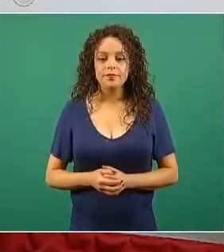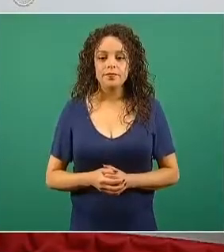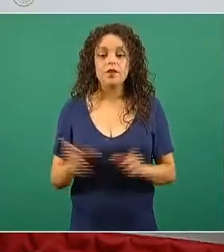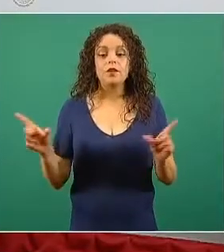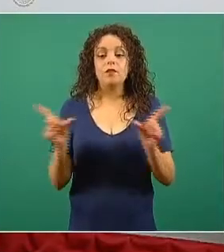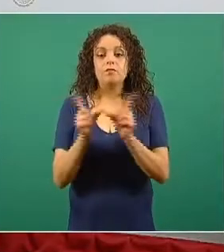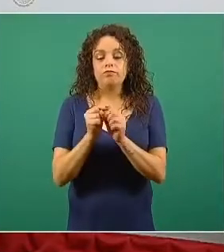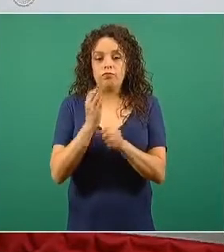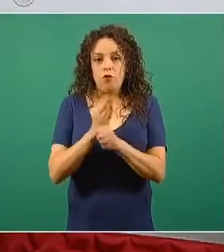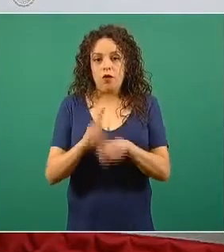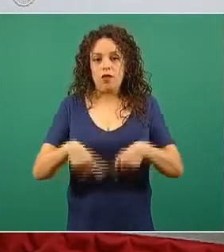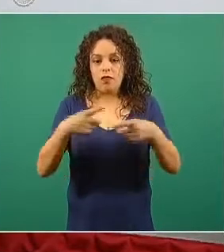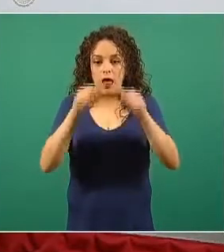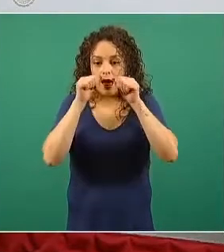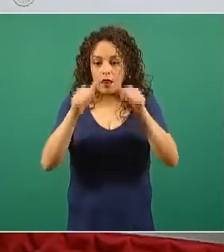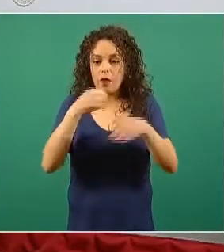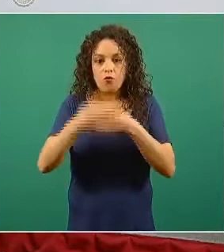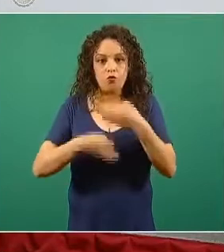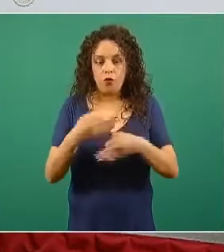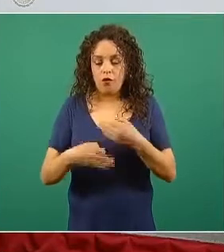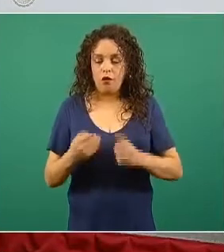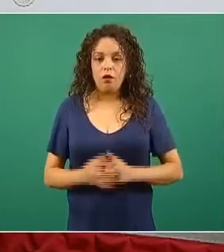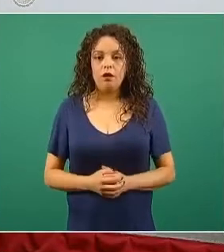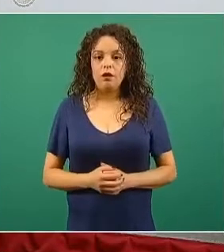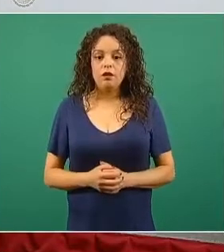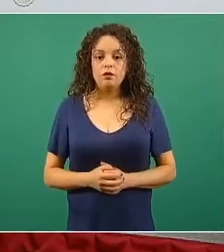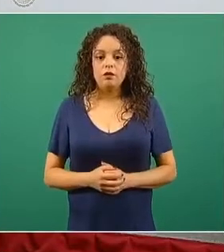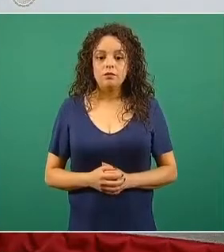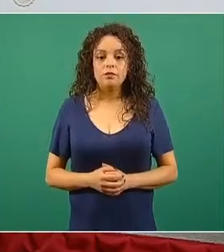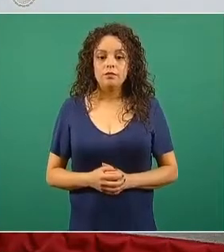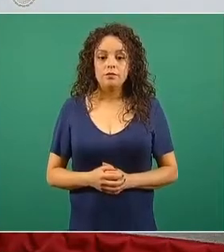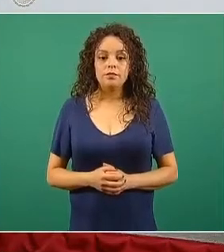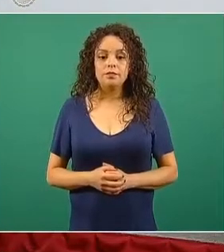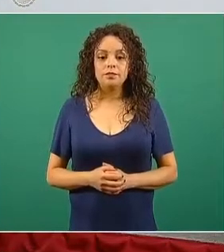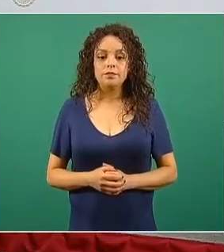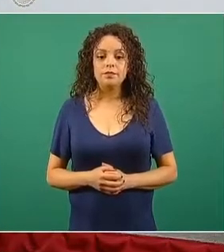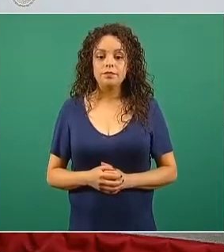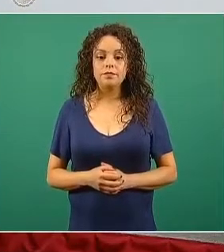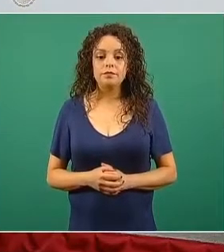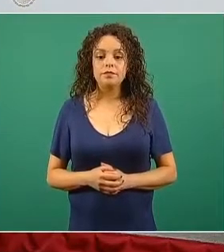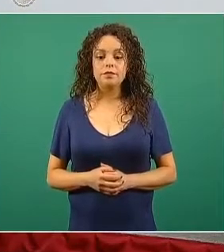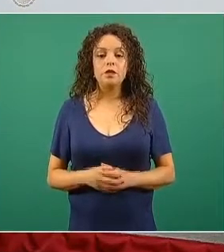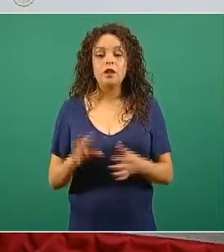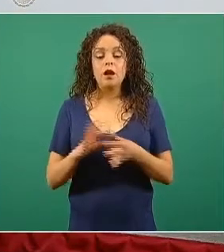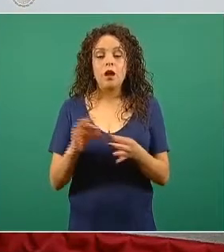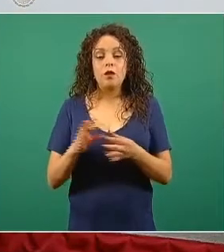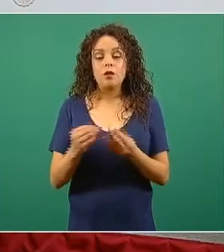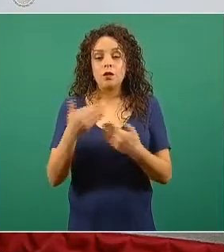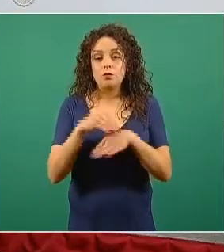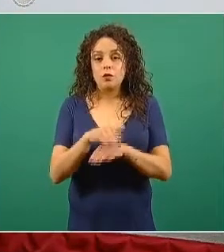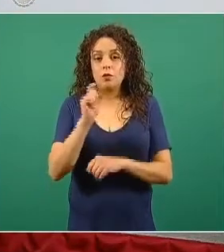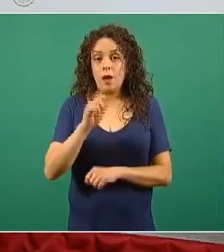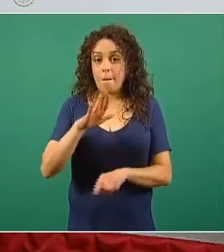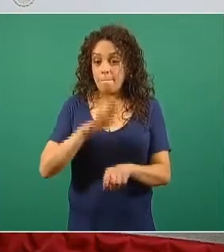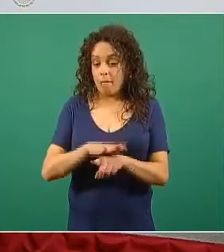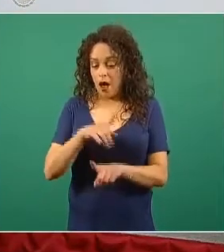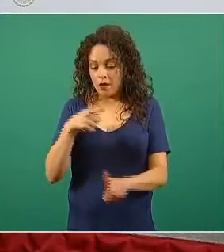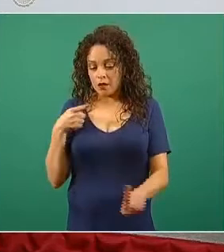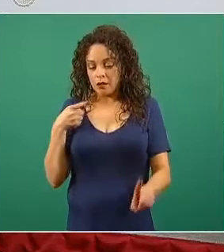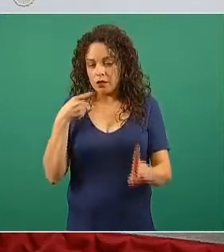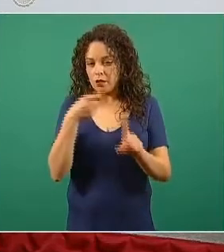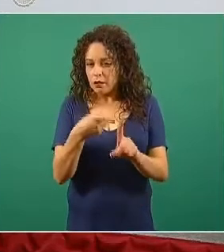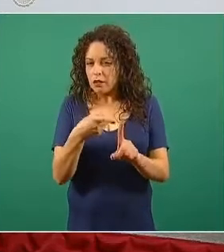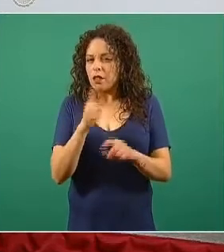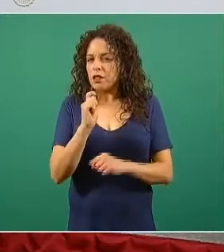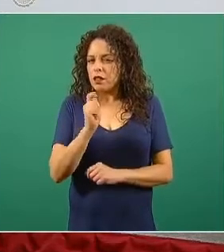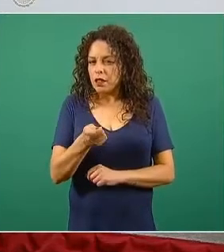sintetizarlas y atenderlas todas. De hecho, precisamente hablando de que la mayoría de ellas están enfocadas a